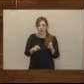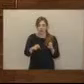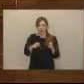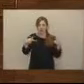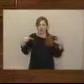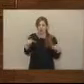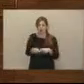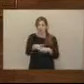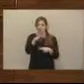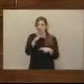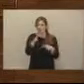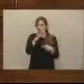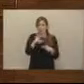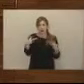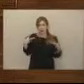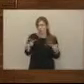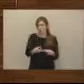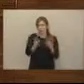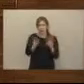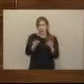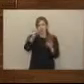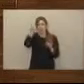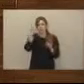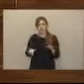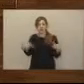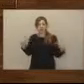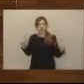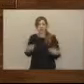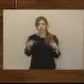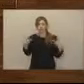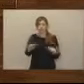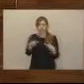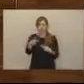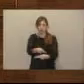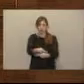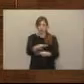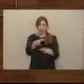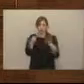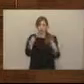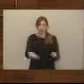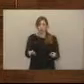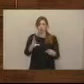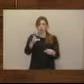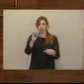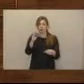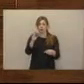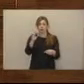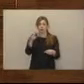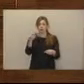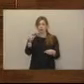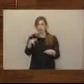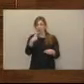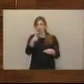recortes, en la que se lleva ahora, en la del cirujano de precisión, como dice la señora de Costeral cuando dijo que Rajoy